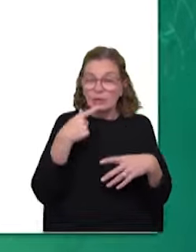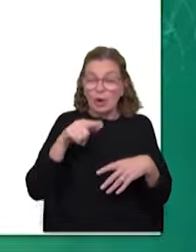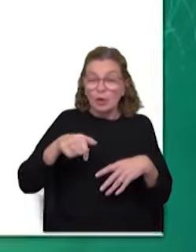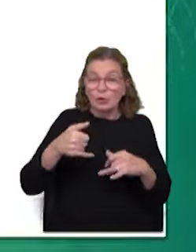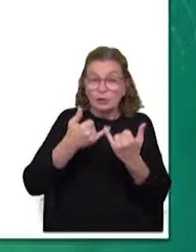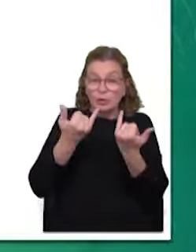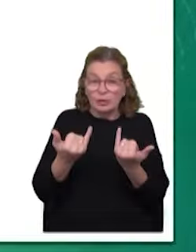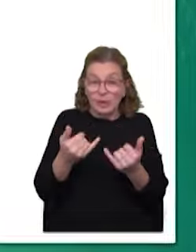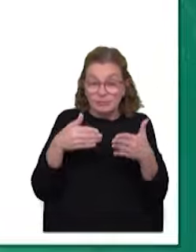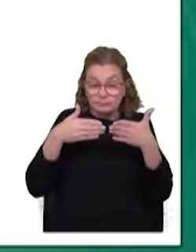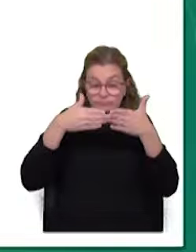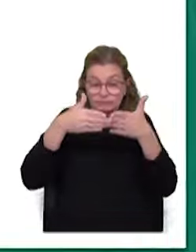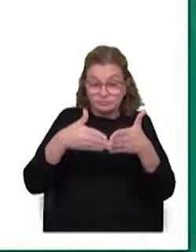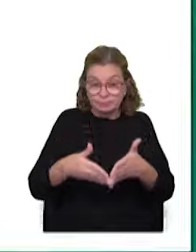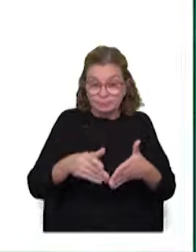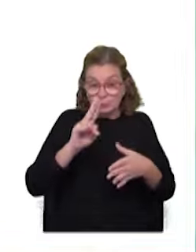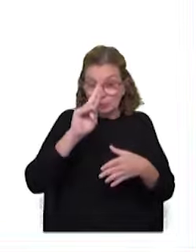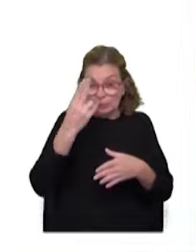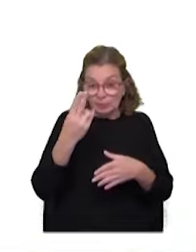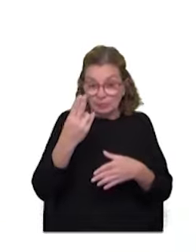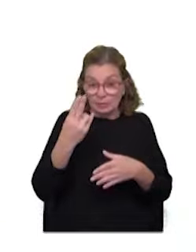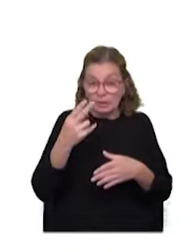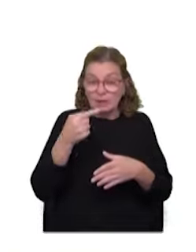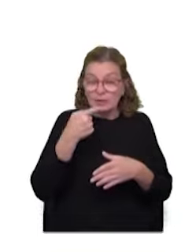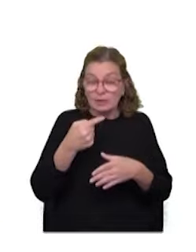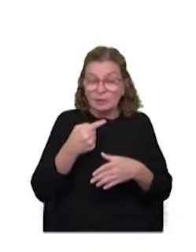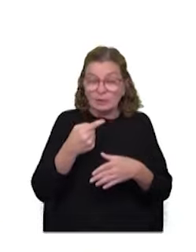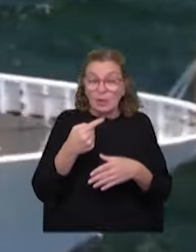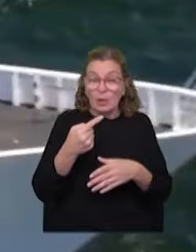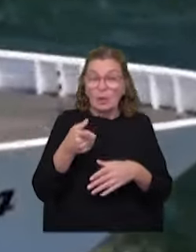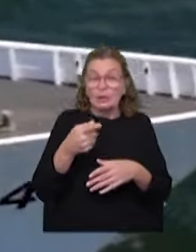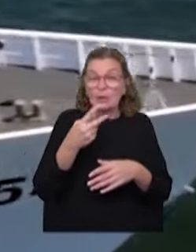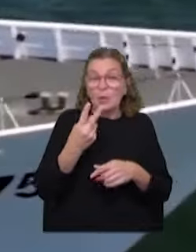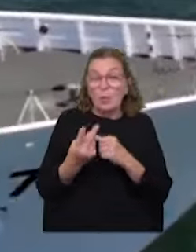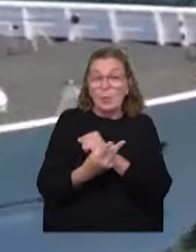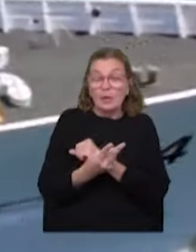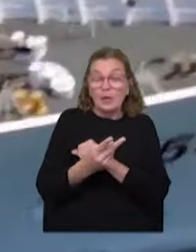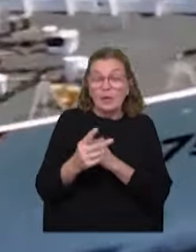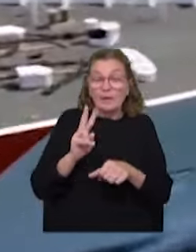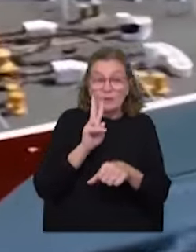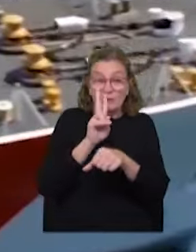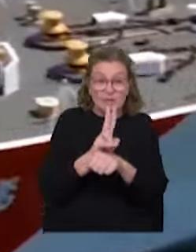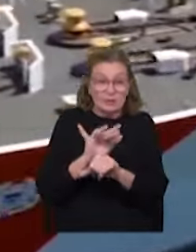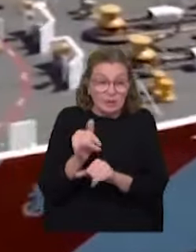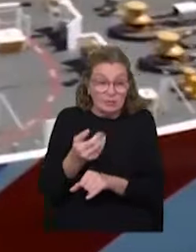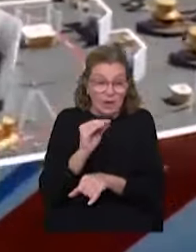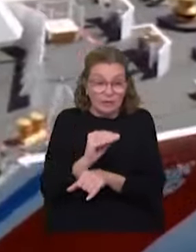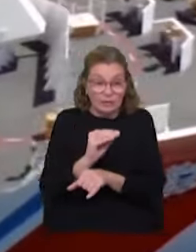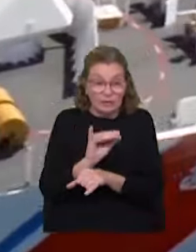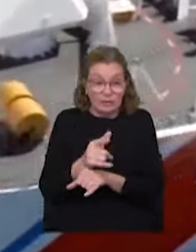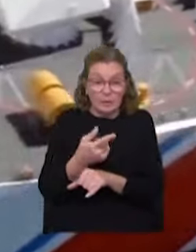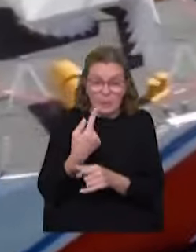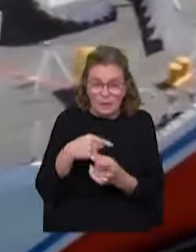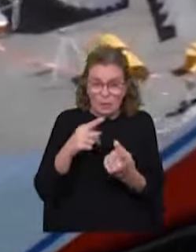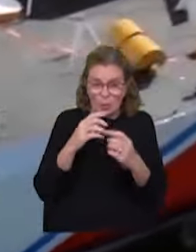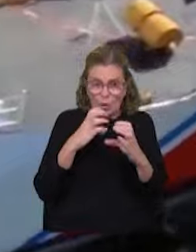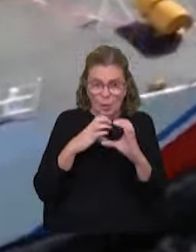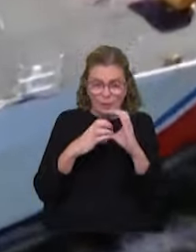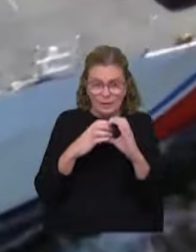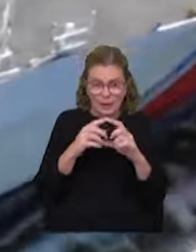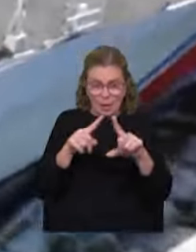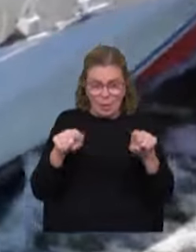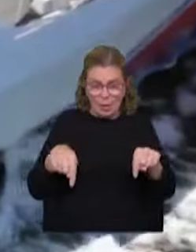atracar en el puerto de Montevideo el buque cuter shines de la guardia costera en el marco de una visita programada sin embargo en un comunicado de prensa